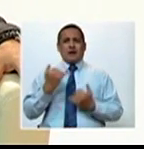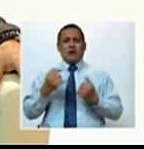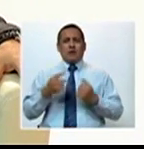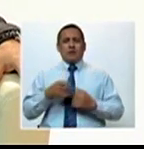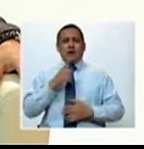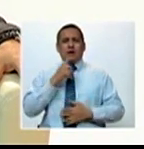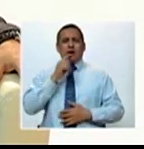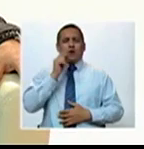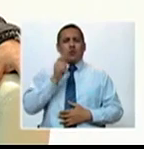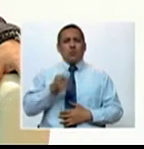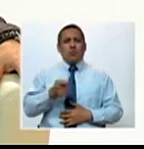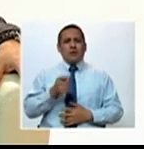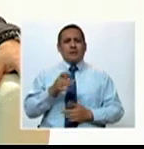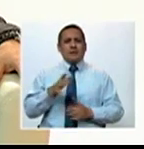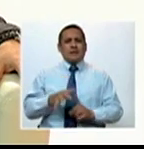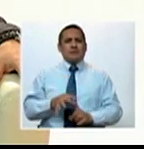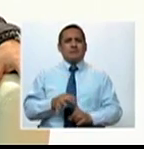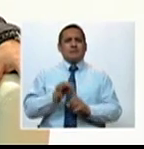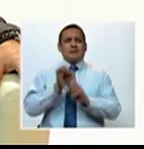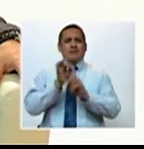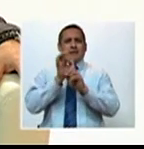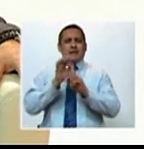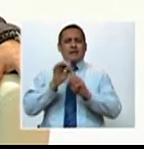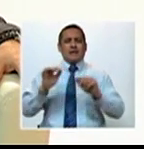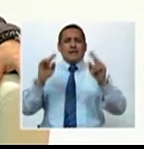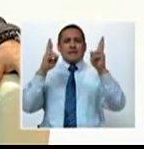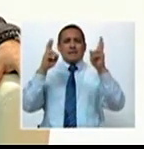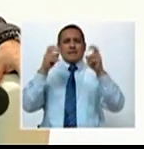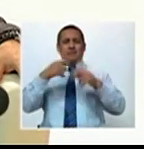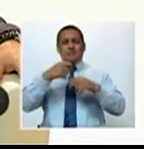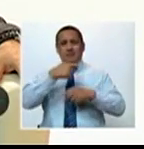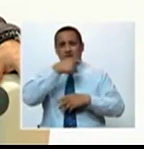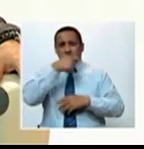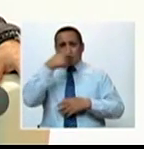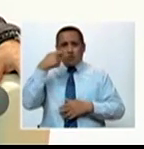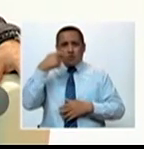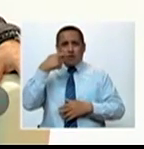eh, jueces especializados en drogas